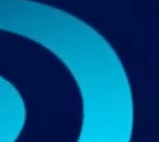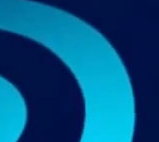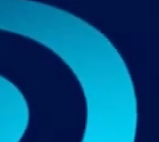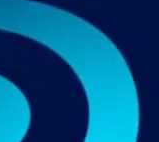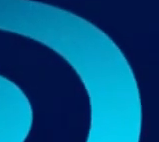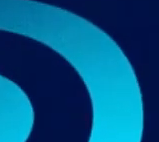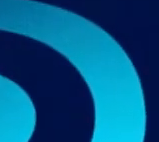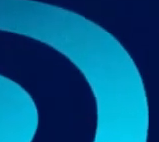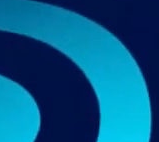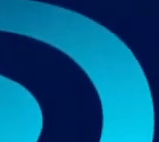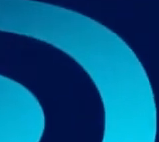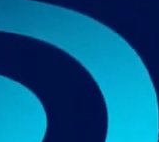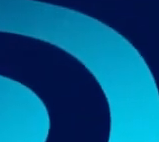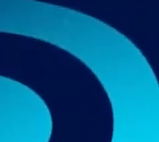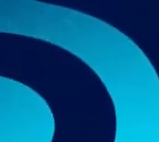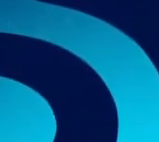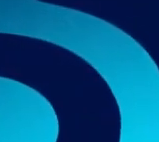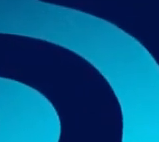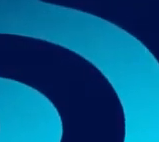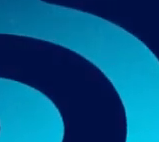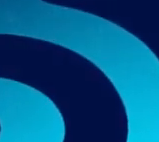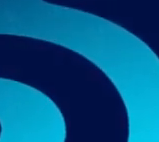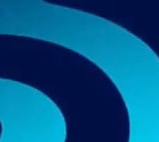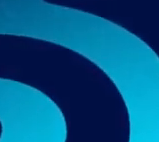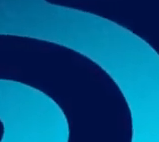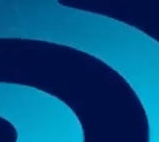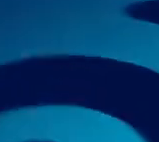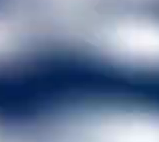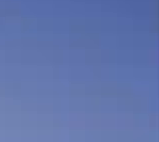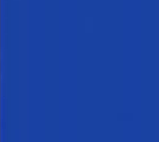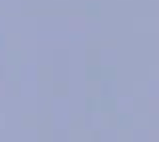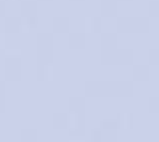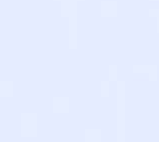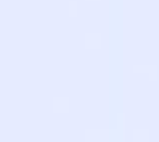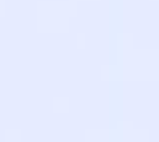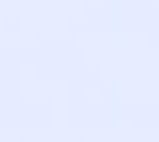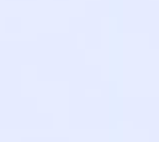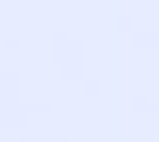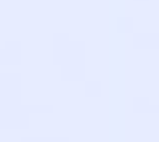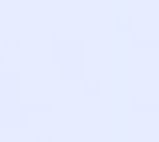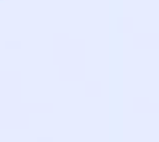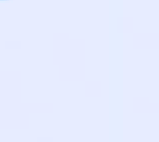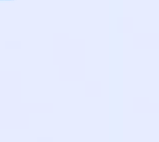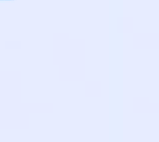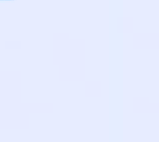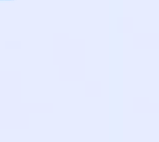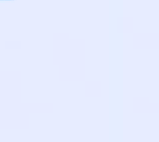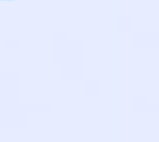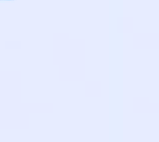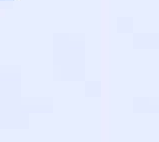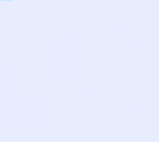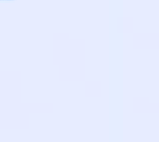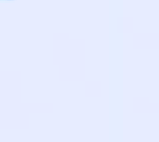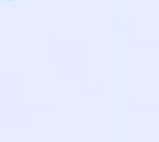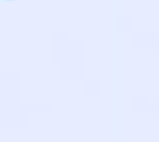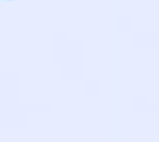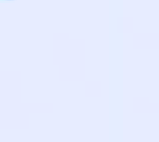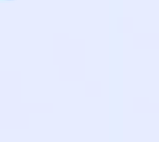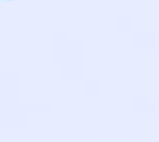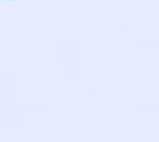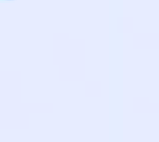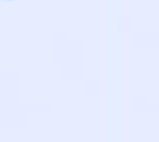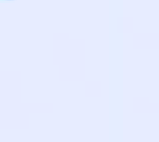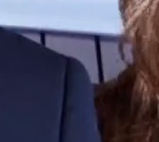de septiembre, 1 y 50 de la tarde. Serie documental ganadora de la convocatoria Mintic